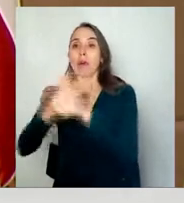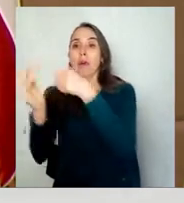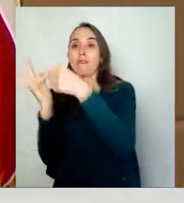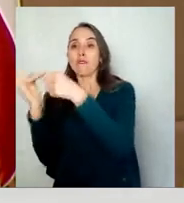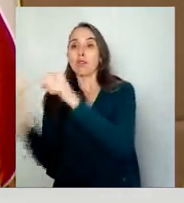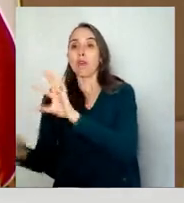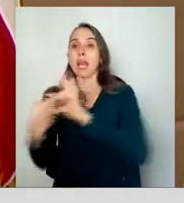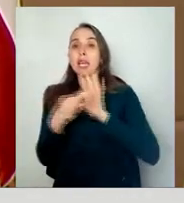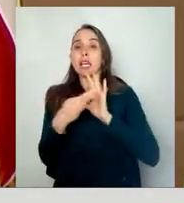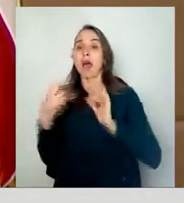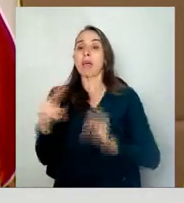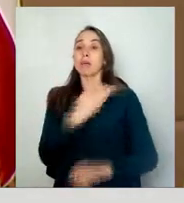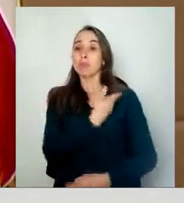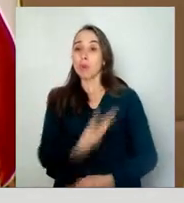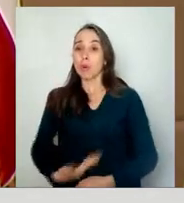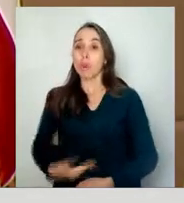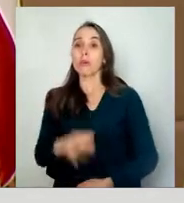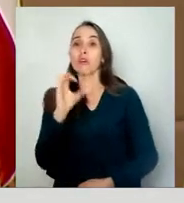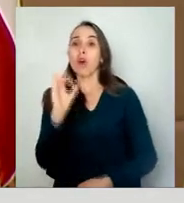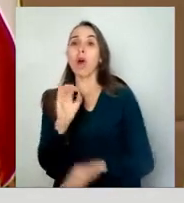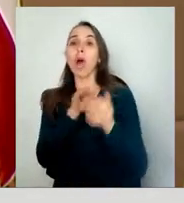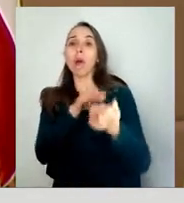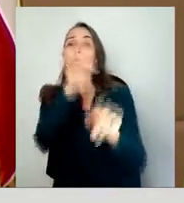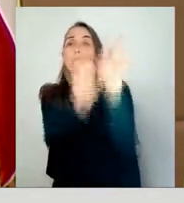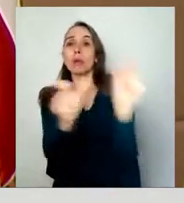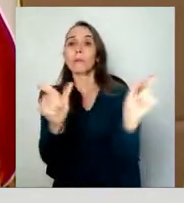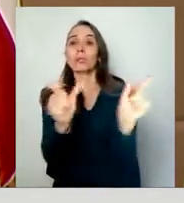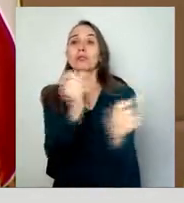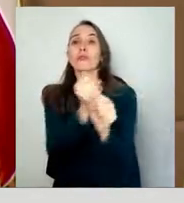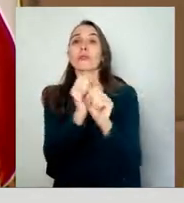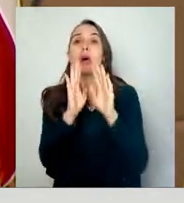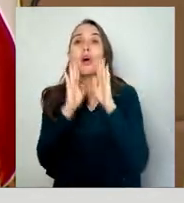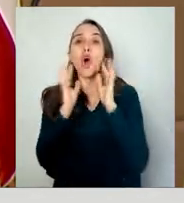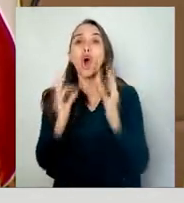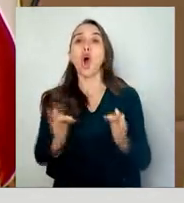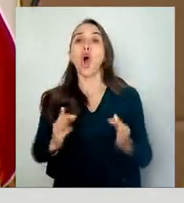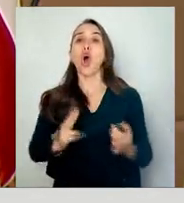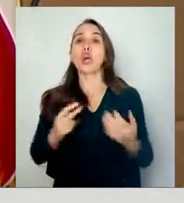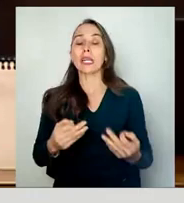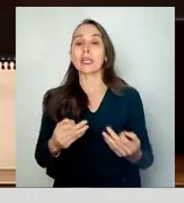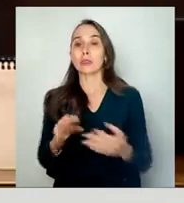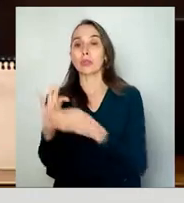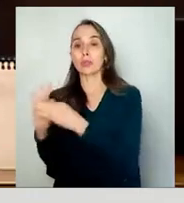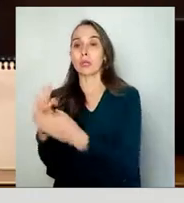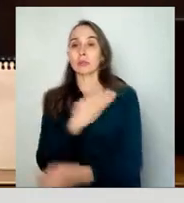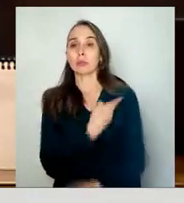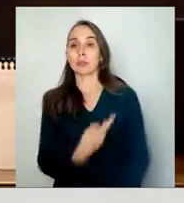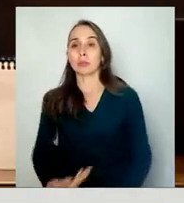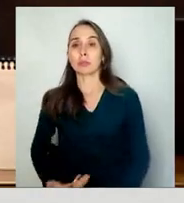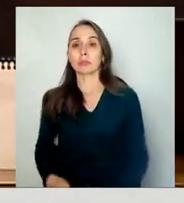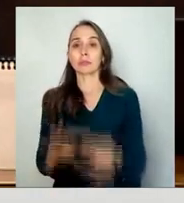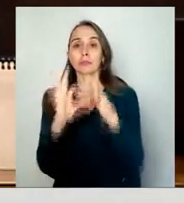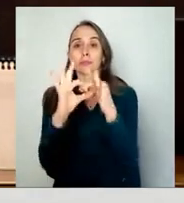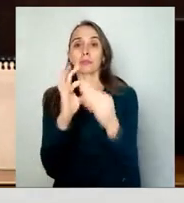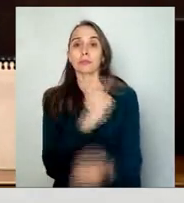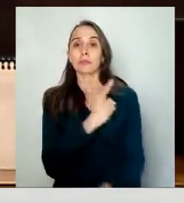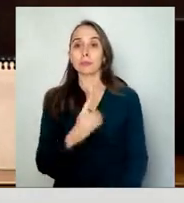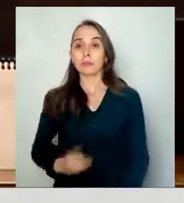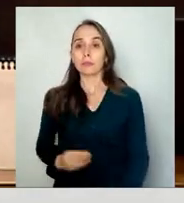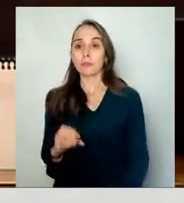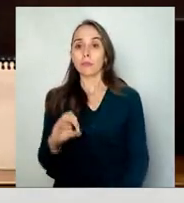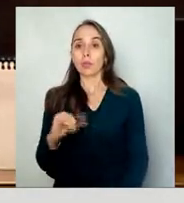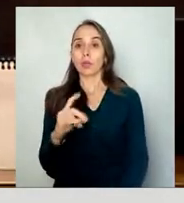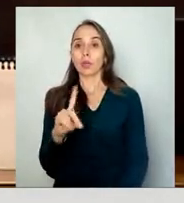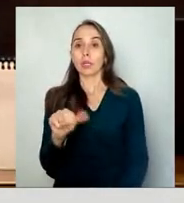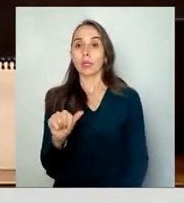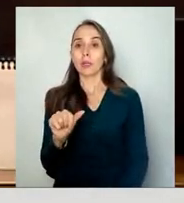su gobierno o del lado de la gente honesta Gracias presidente Gracias diputado Ojeda a